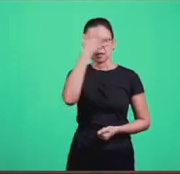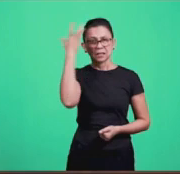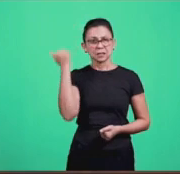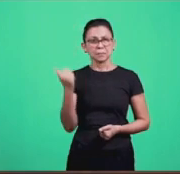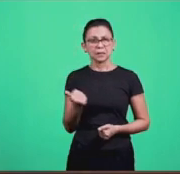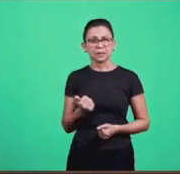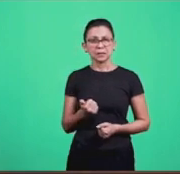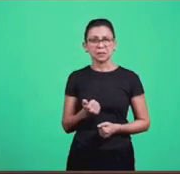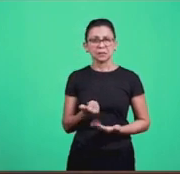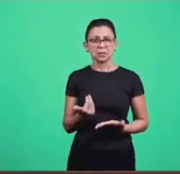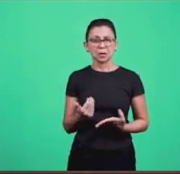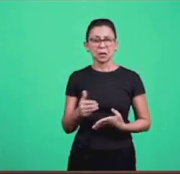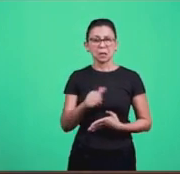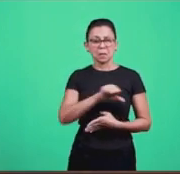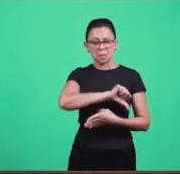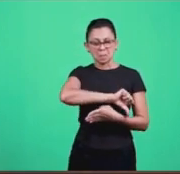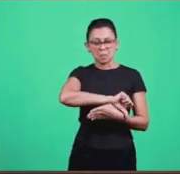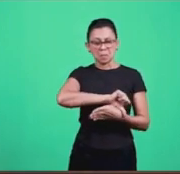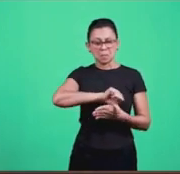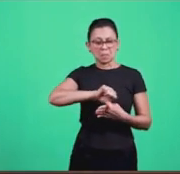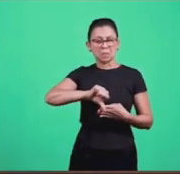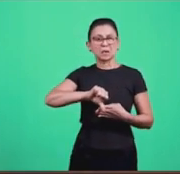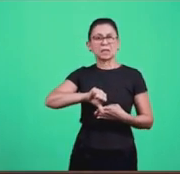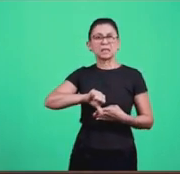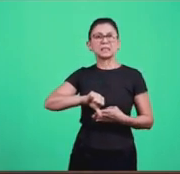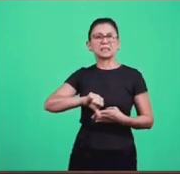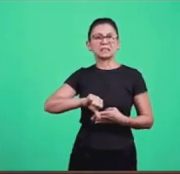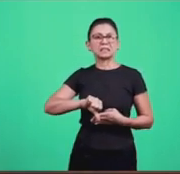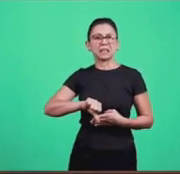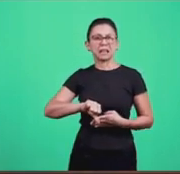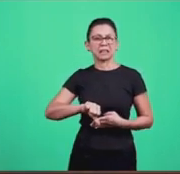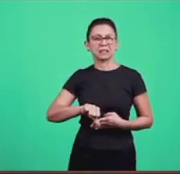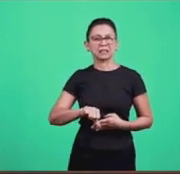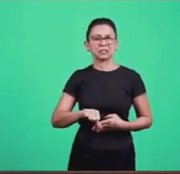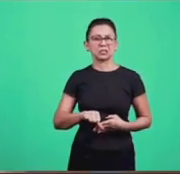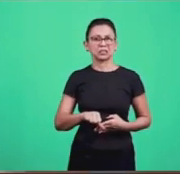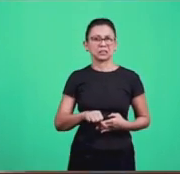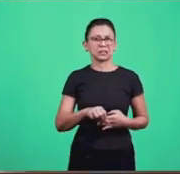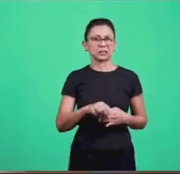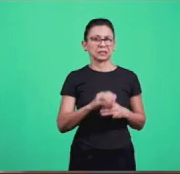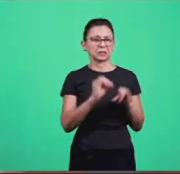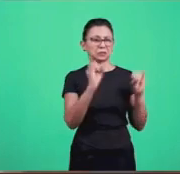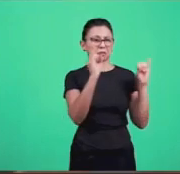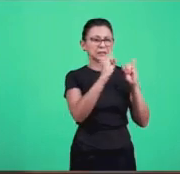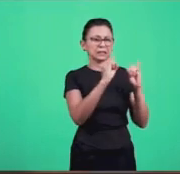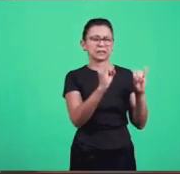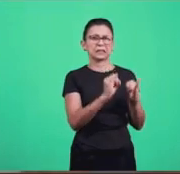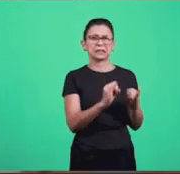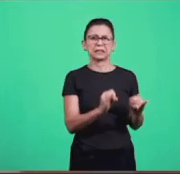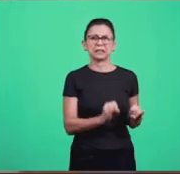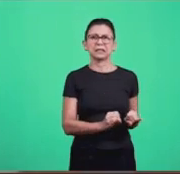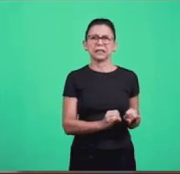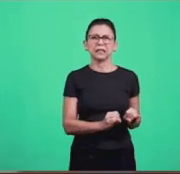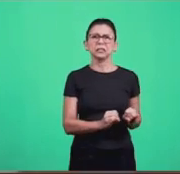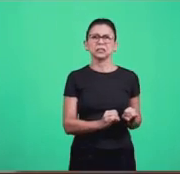sentido. Los valores ya no existen más. La moralidad que antes existía,